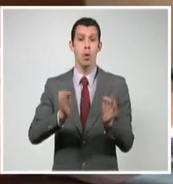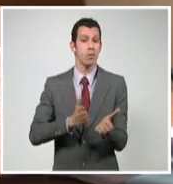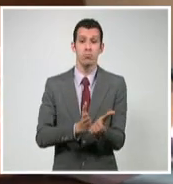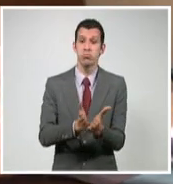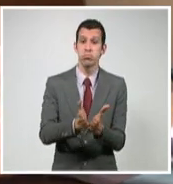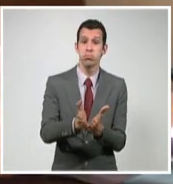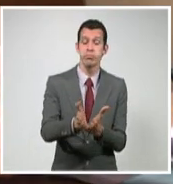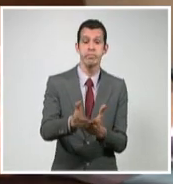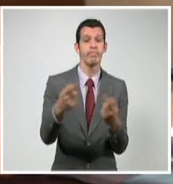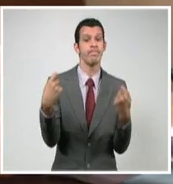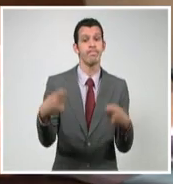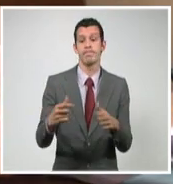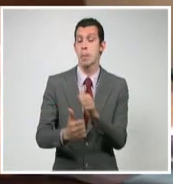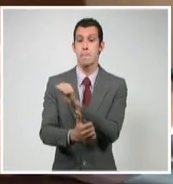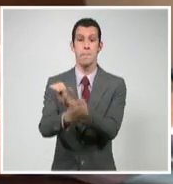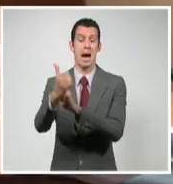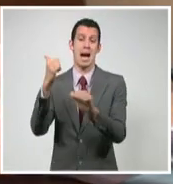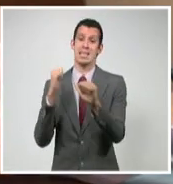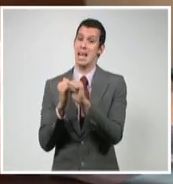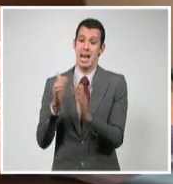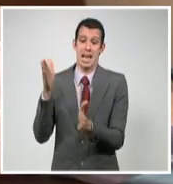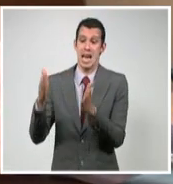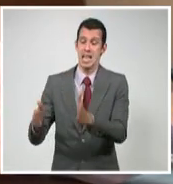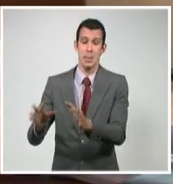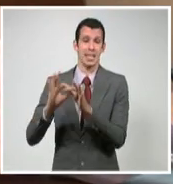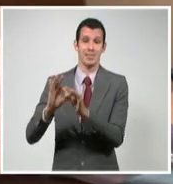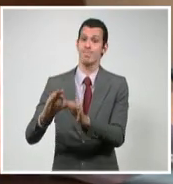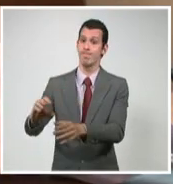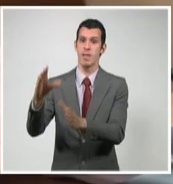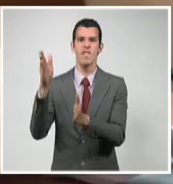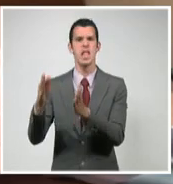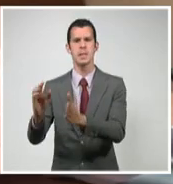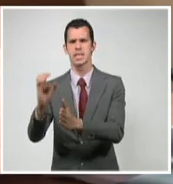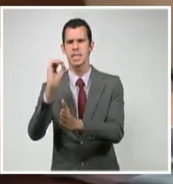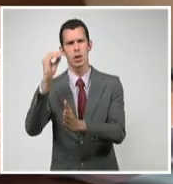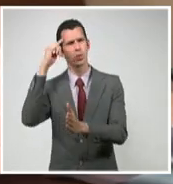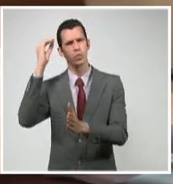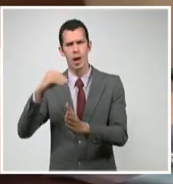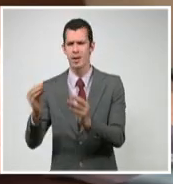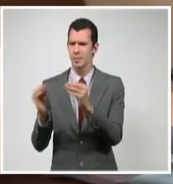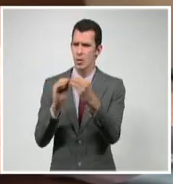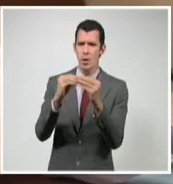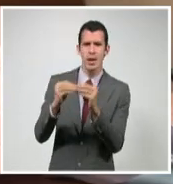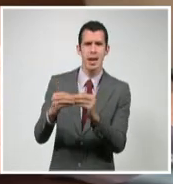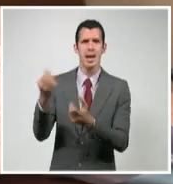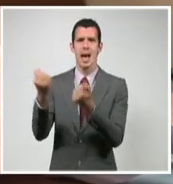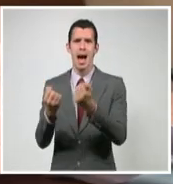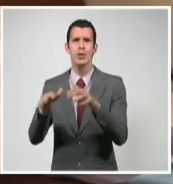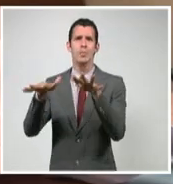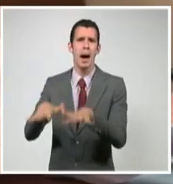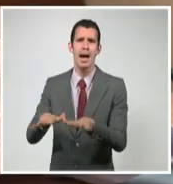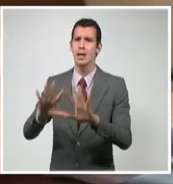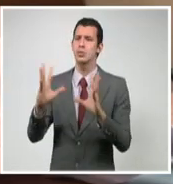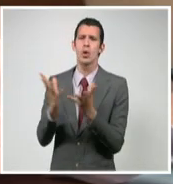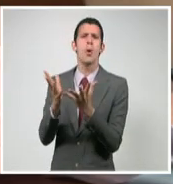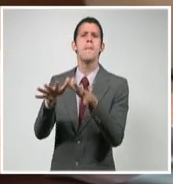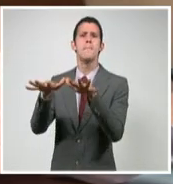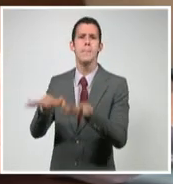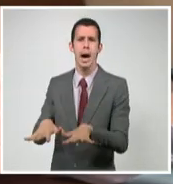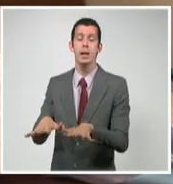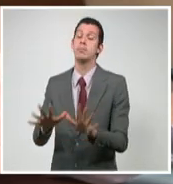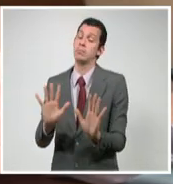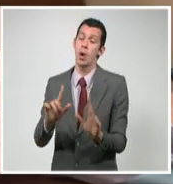a la etapa de trump epidémica de transmisión autóctona limitada como parte de